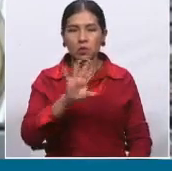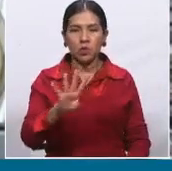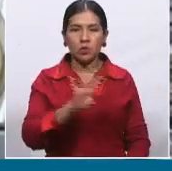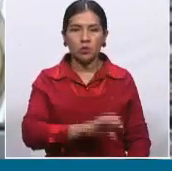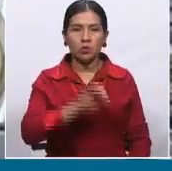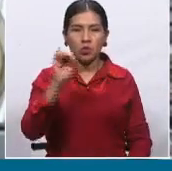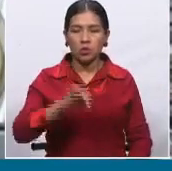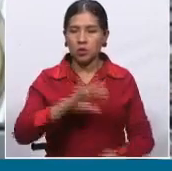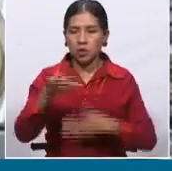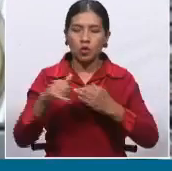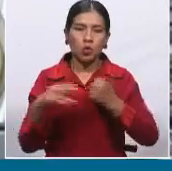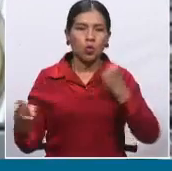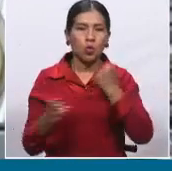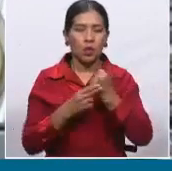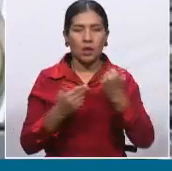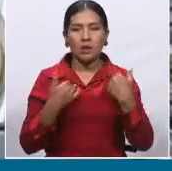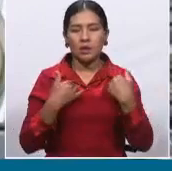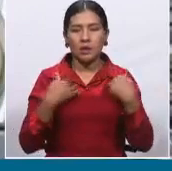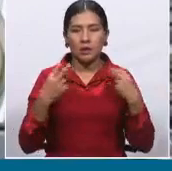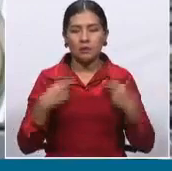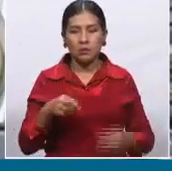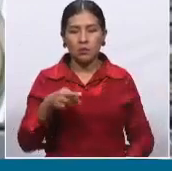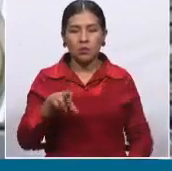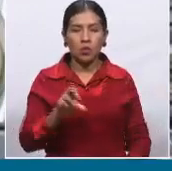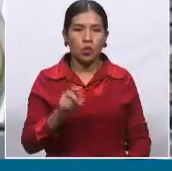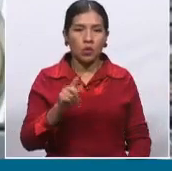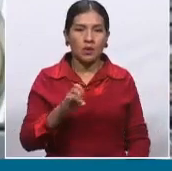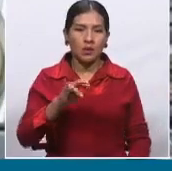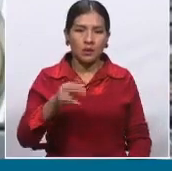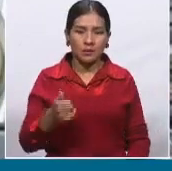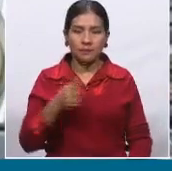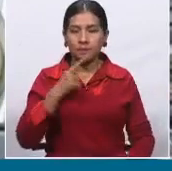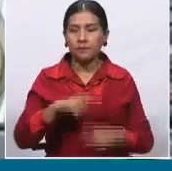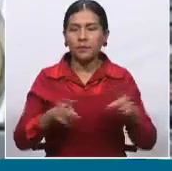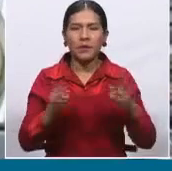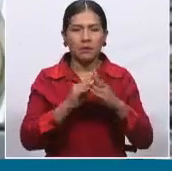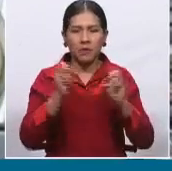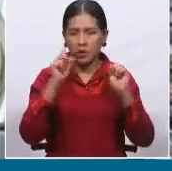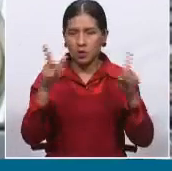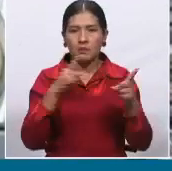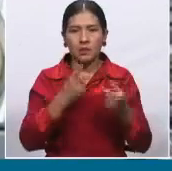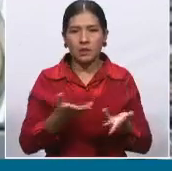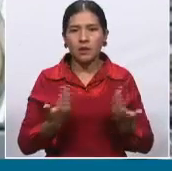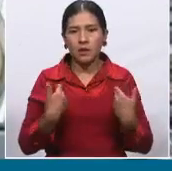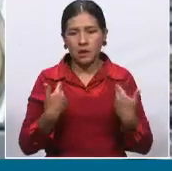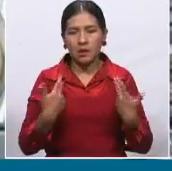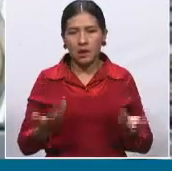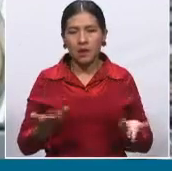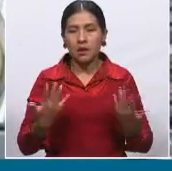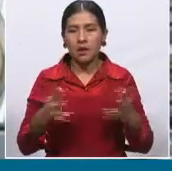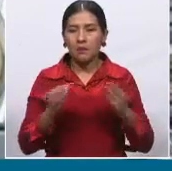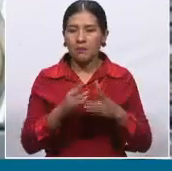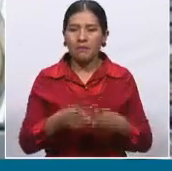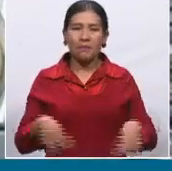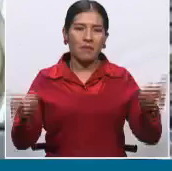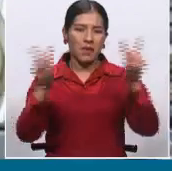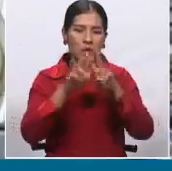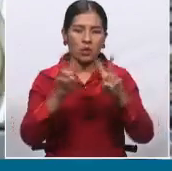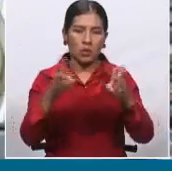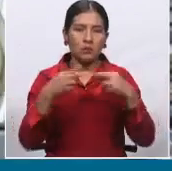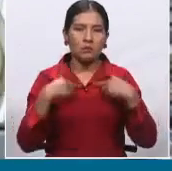54% de proteína. Esto es importante y acá está la sorpresa, por eso es de alto valor nutricional y